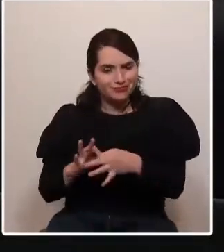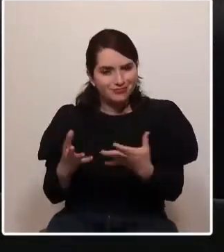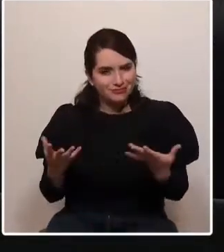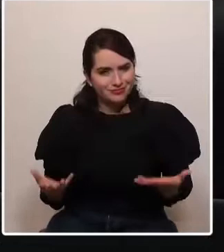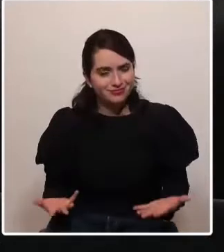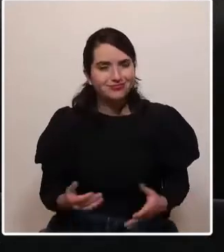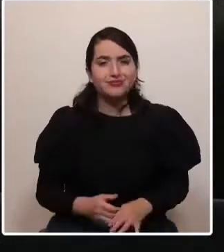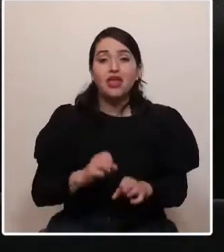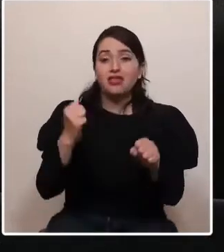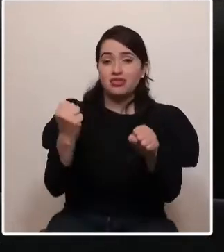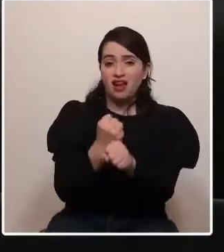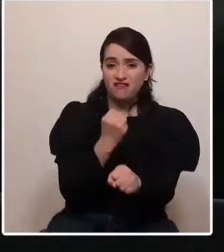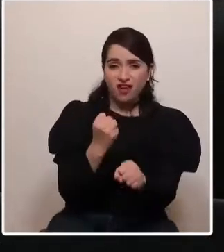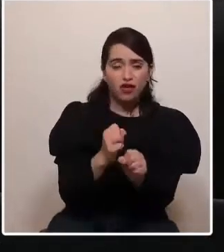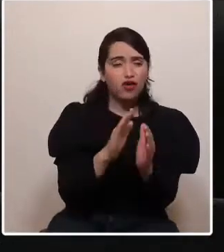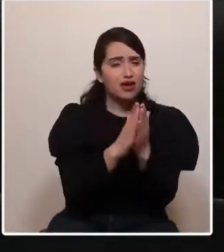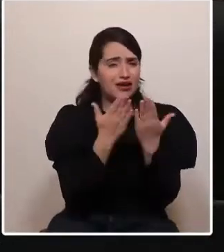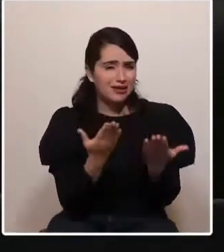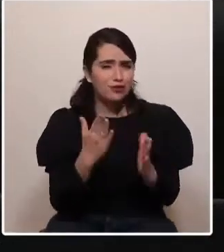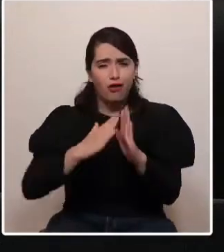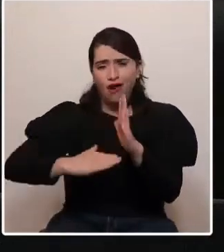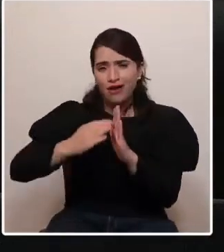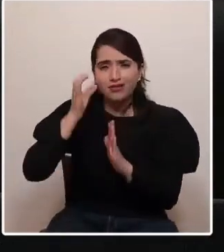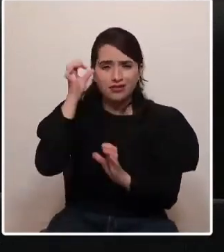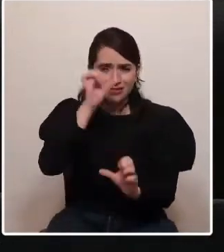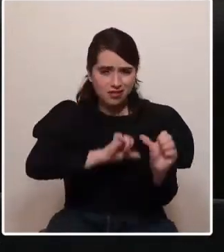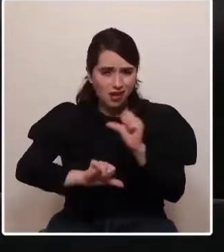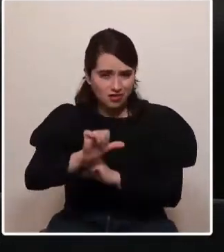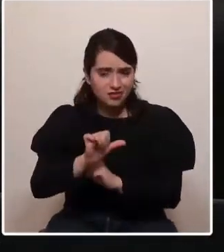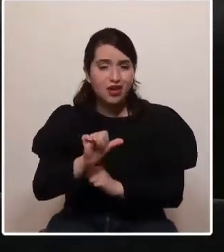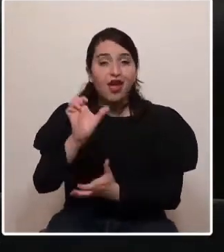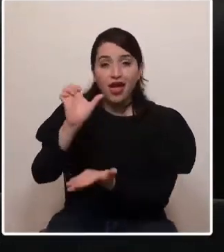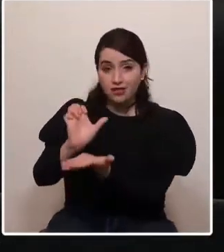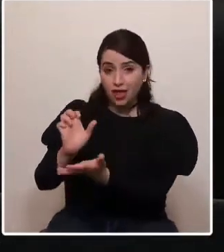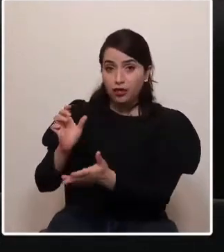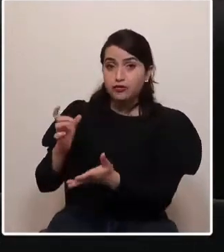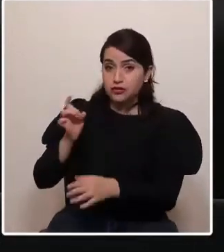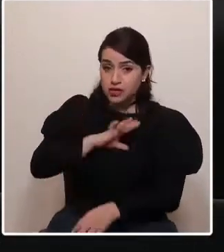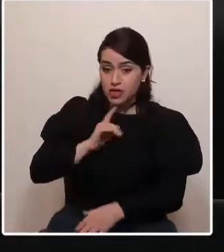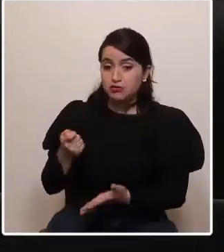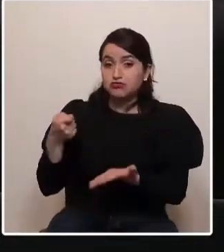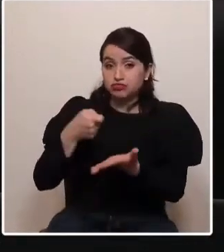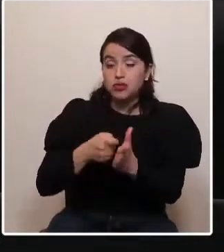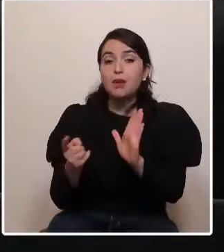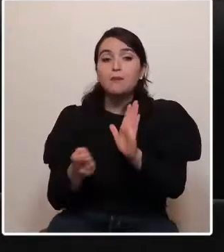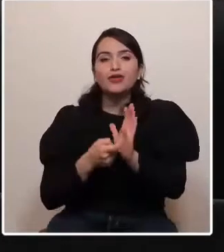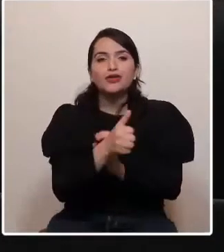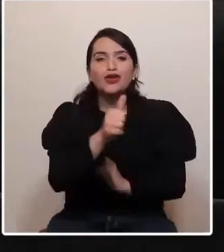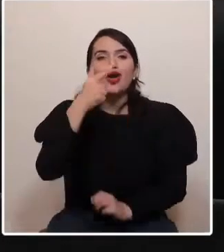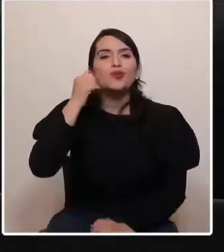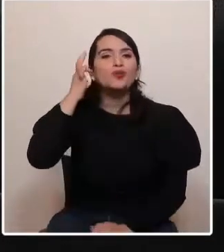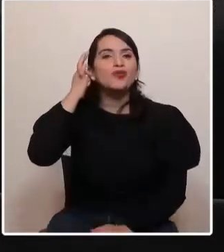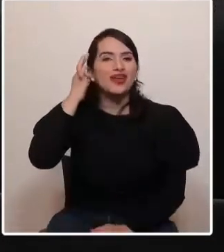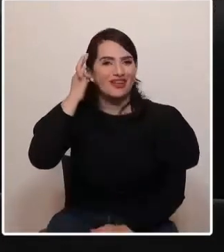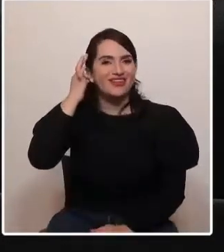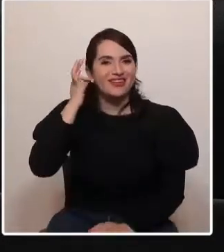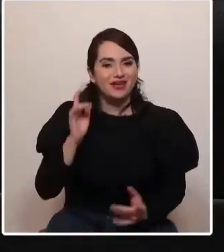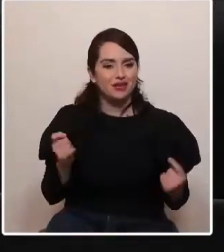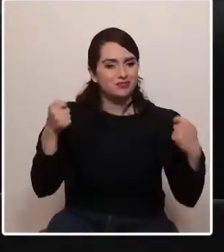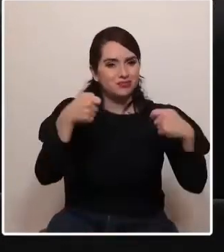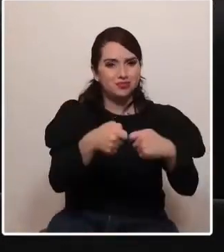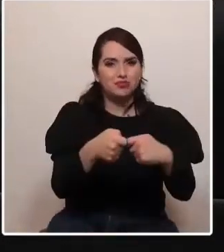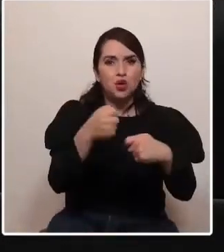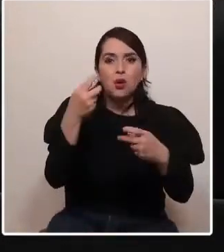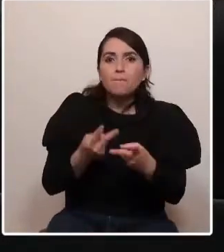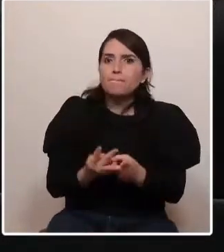obras literarias, artísticas y científicas generadas por el Estado de Chile, que son financiadas a través de impuestos que todas y todos pagamos, no forman parte del dominio